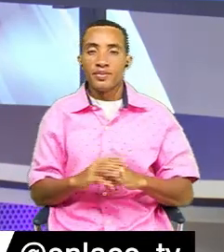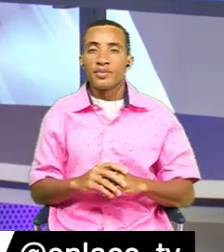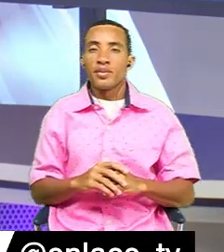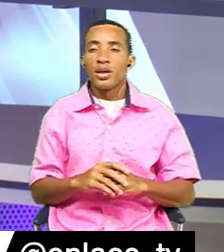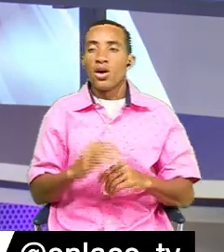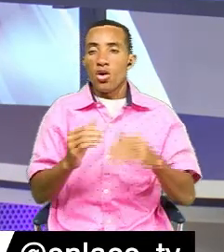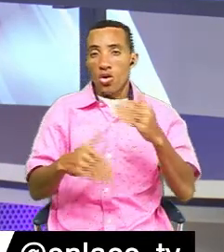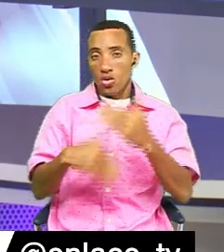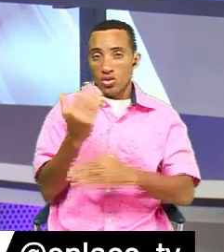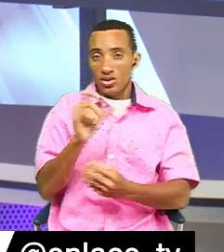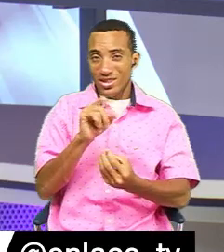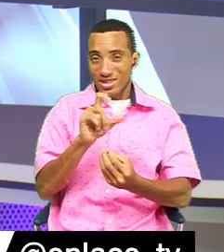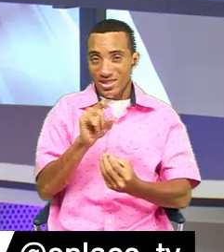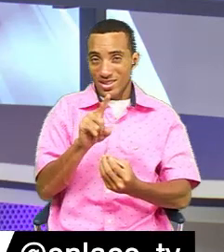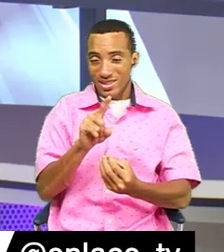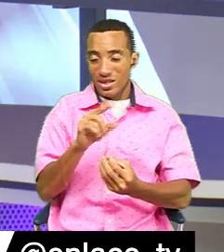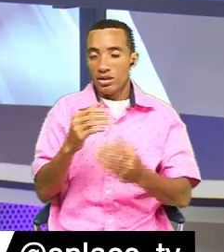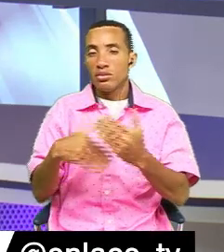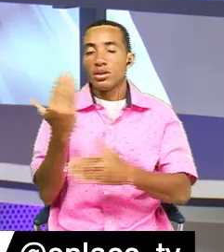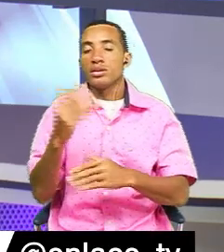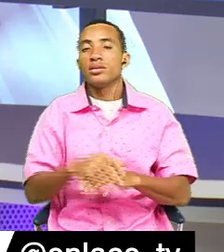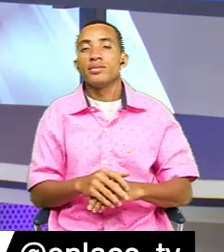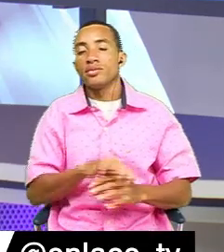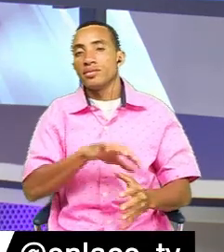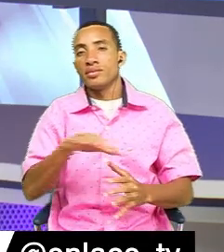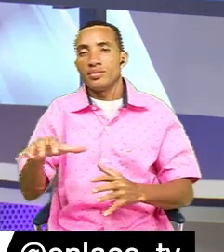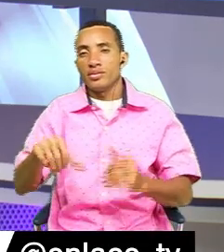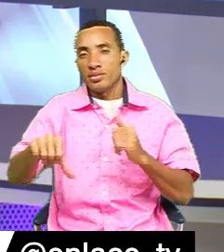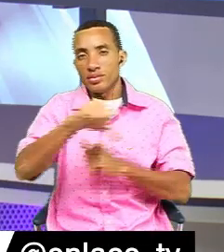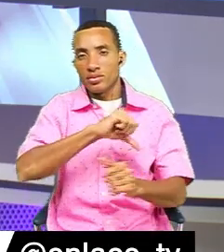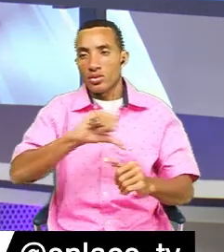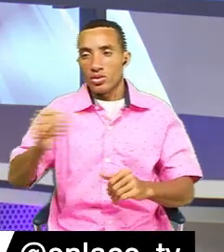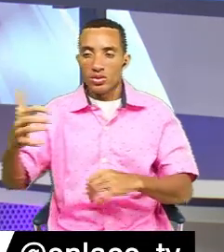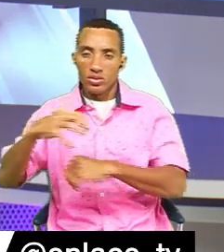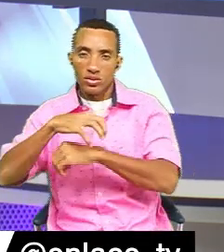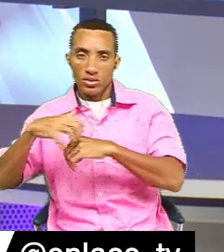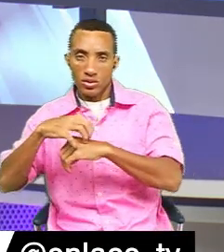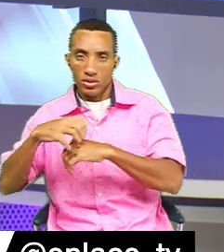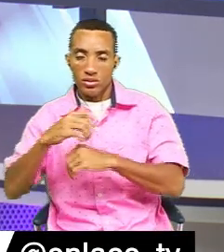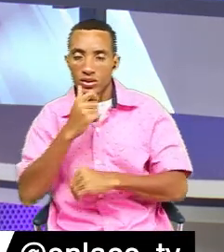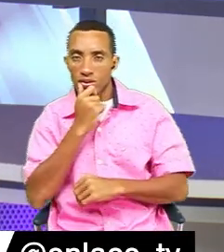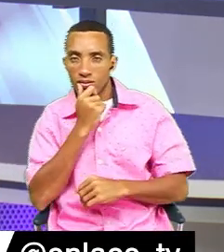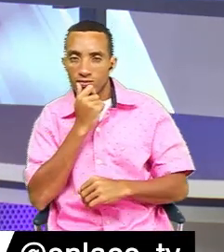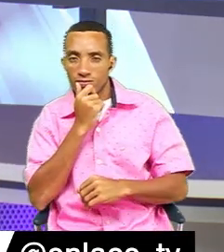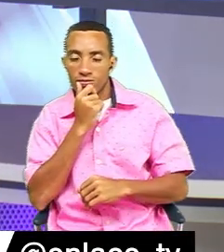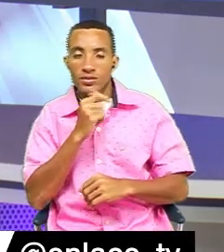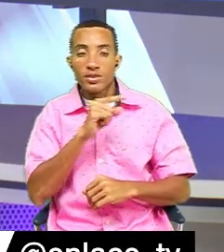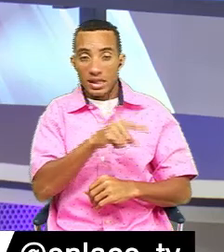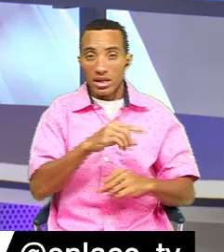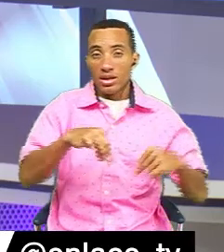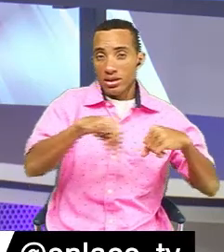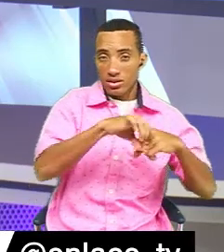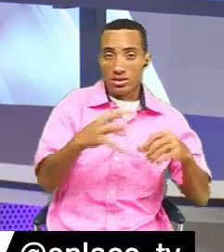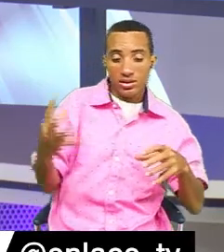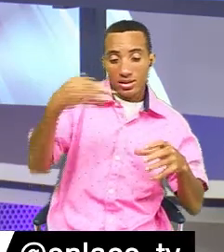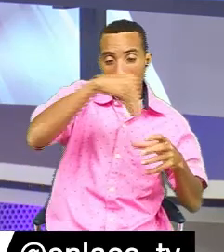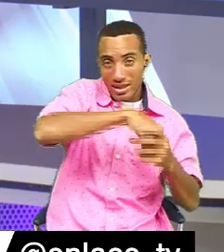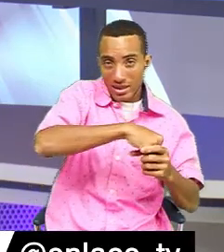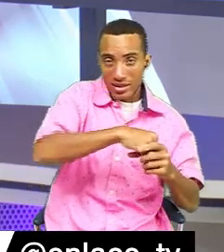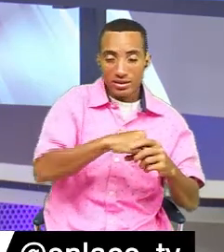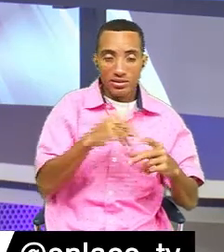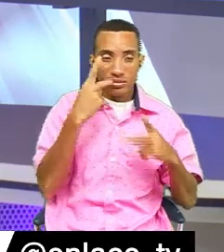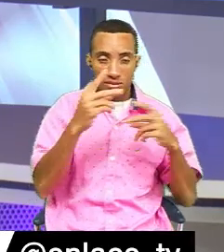que disputará este sábado. Por su parte, los integrantes de Deportes Tolima aseguraron que aunque estarán en casa de la máquina amarilla, darán la pelea para